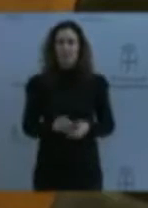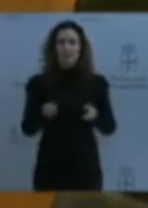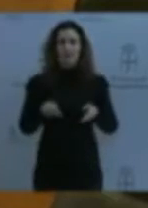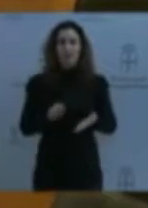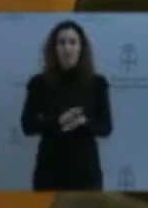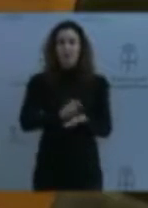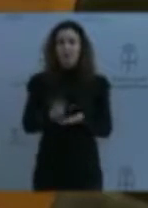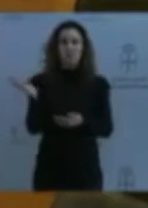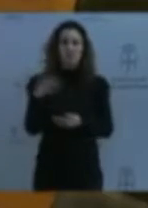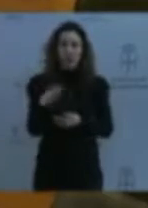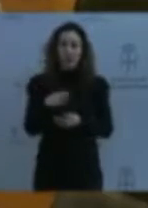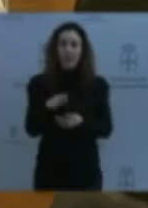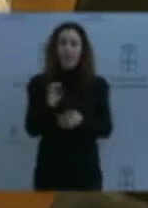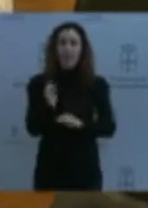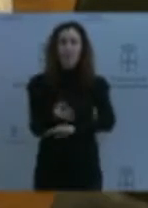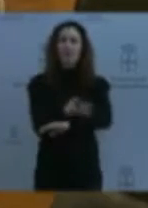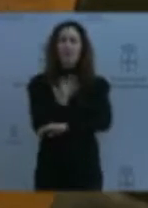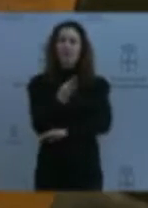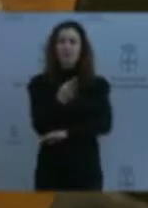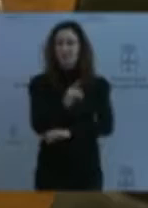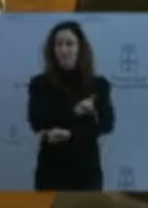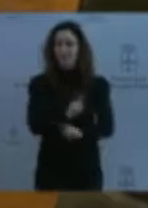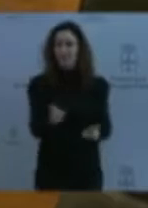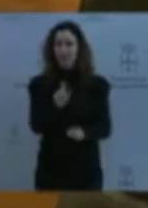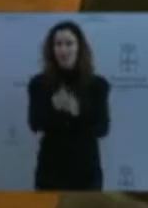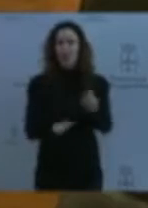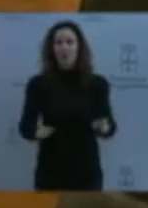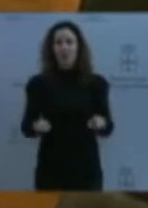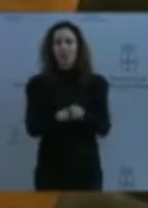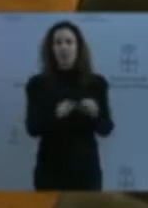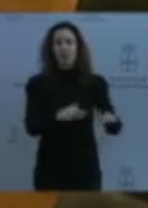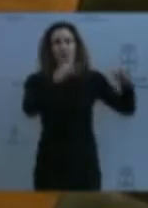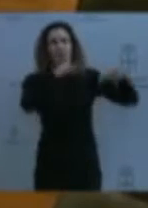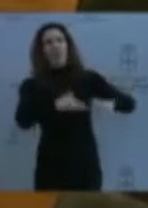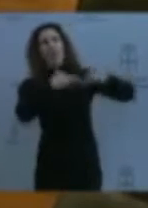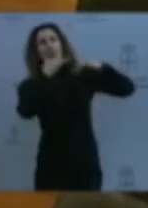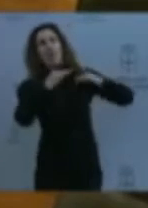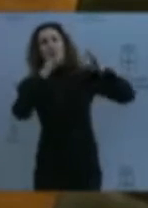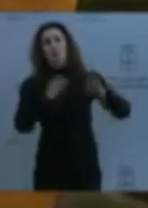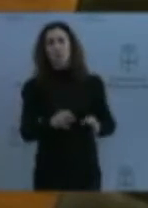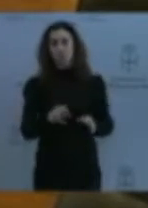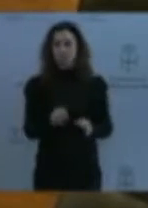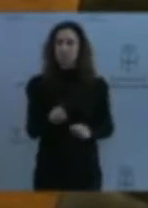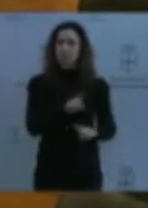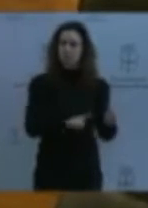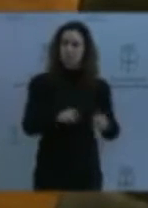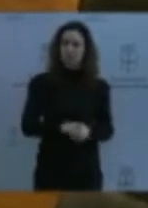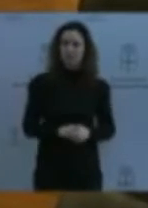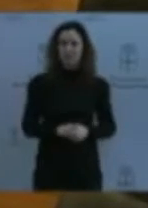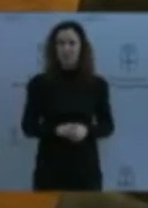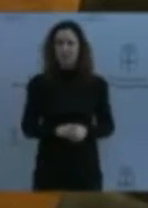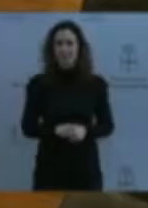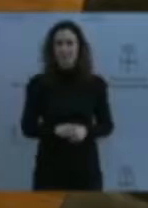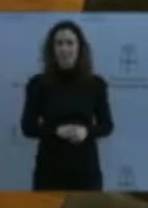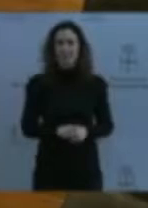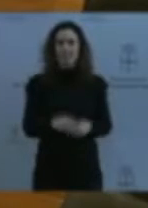o a la gente que se le ha venido encima un Argallo y le amenaza su cuadra o su casa. Y saber que ellos van a tener una respuesta positiva de que